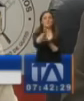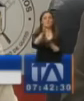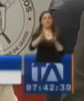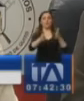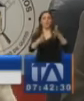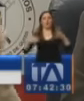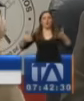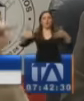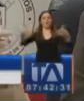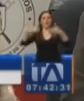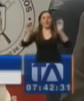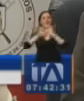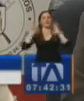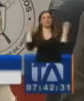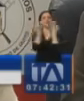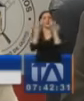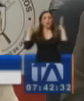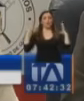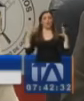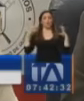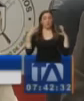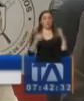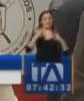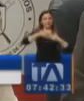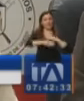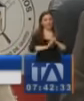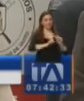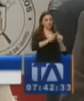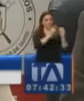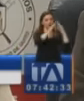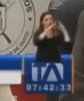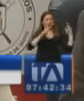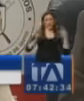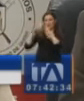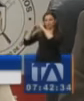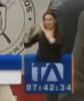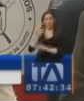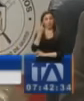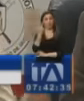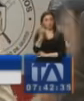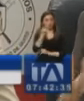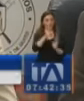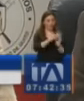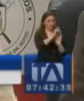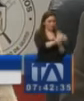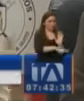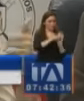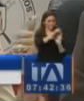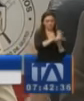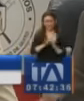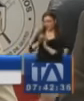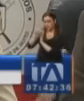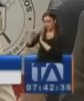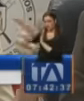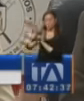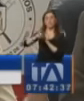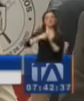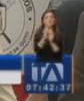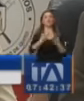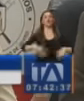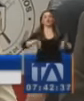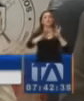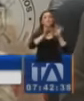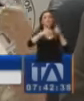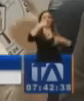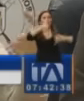con 2 carpas también de recolección en la entrada principal. Estamos priorizando la donación de juguetes y